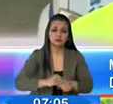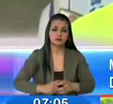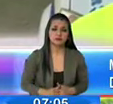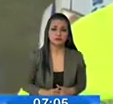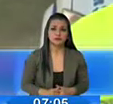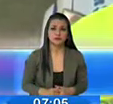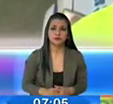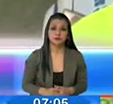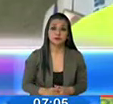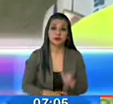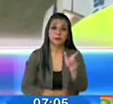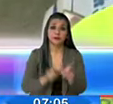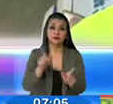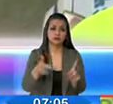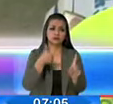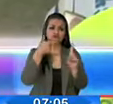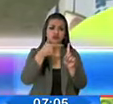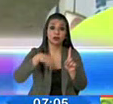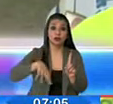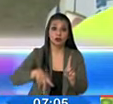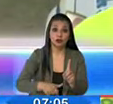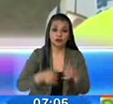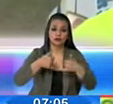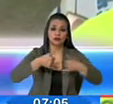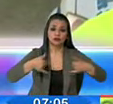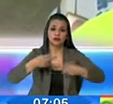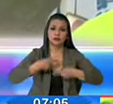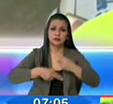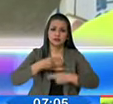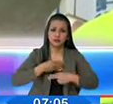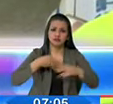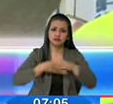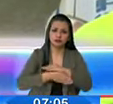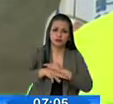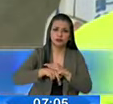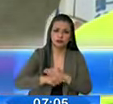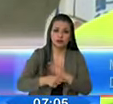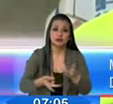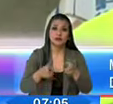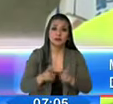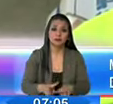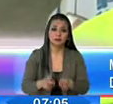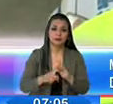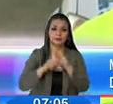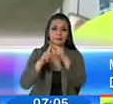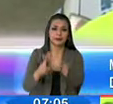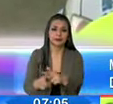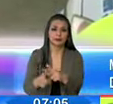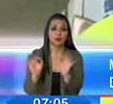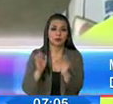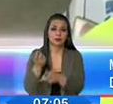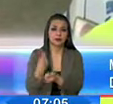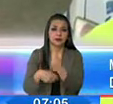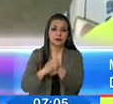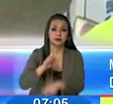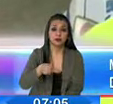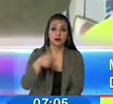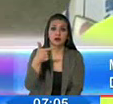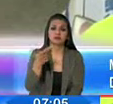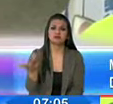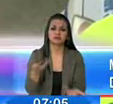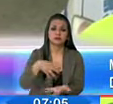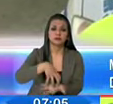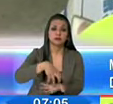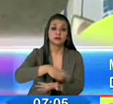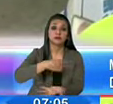modalidad de robo a personas, robo a locales comerciales, así como el alquiler y venta de armas de fuego, operaban en la provincia de